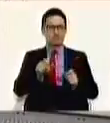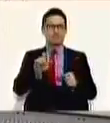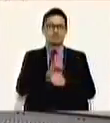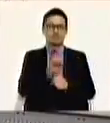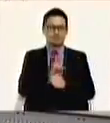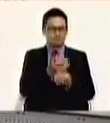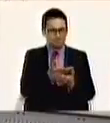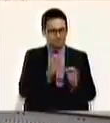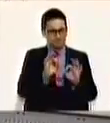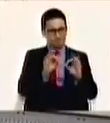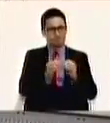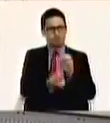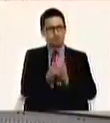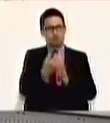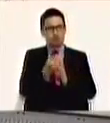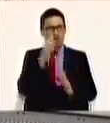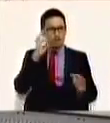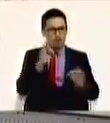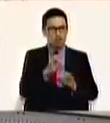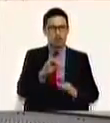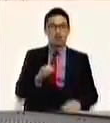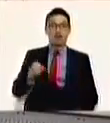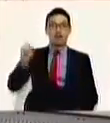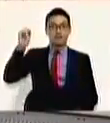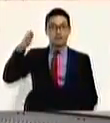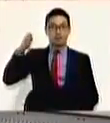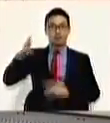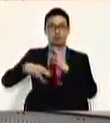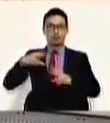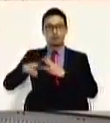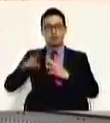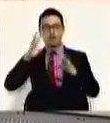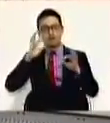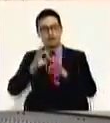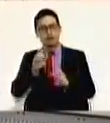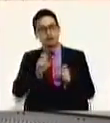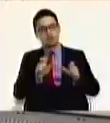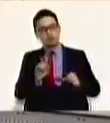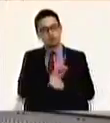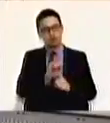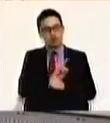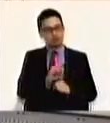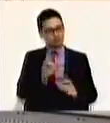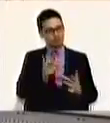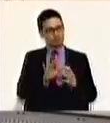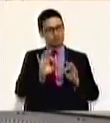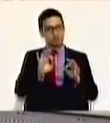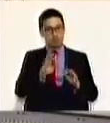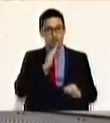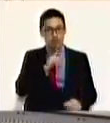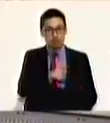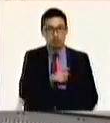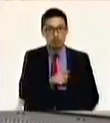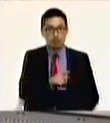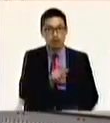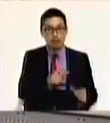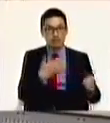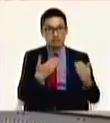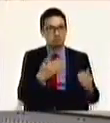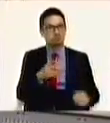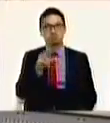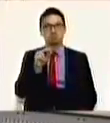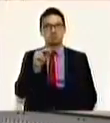más productivas. En el enfoque del Banco Mundial, los usuarios más eficientes no son los campesinos. De modo